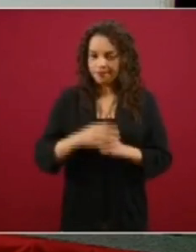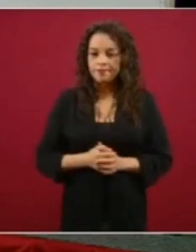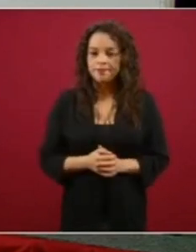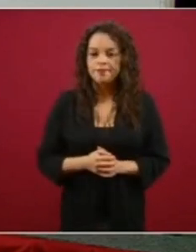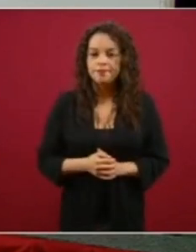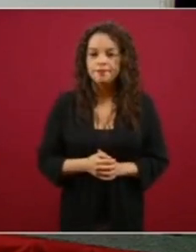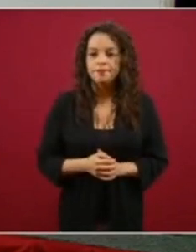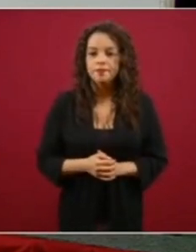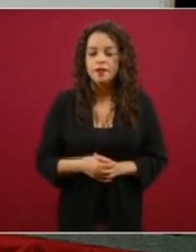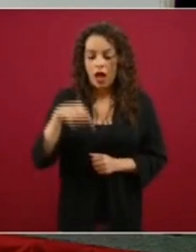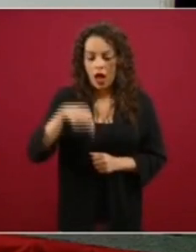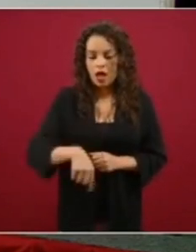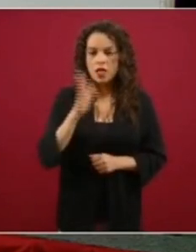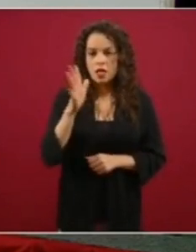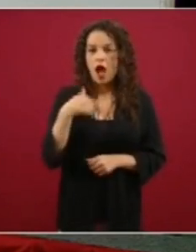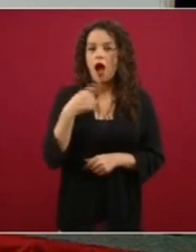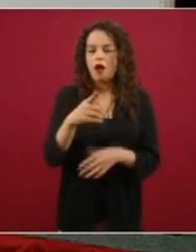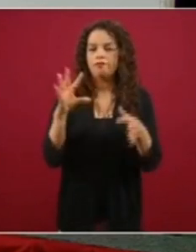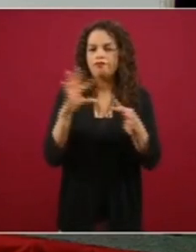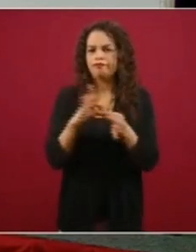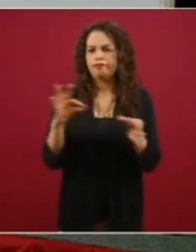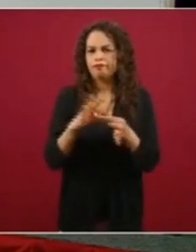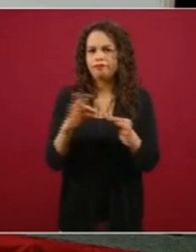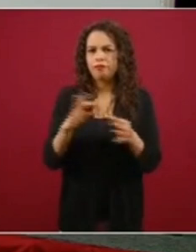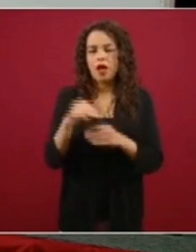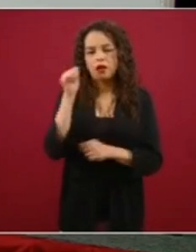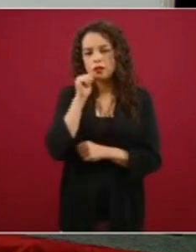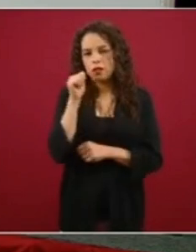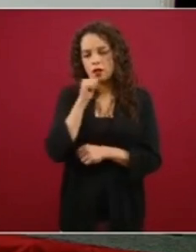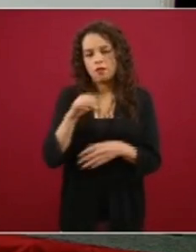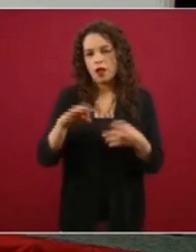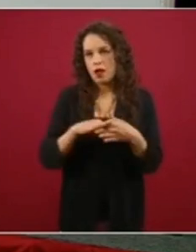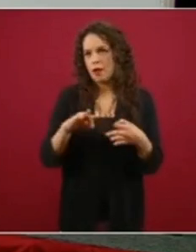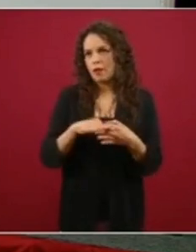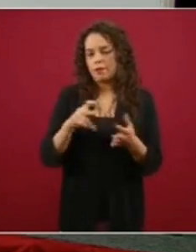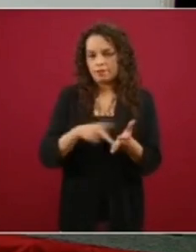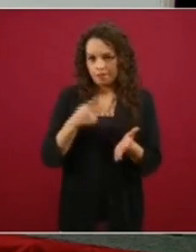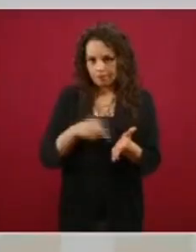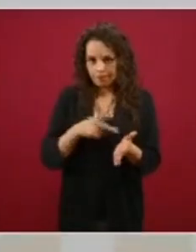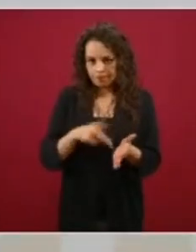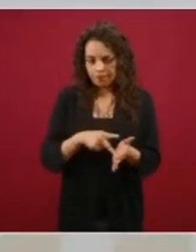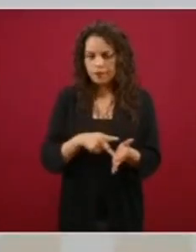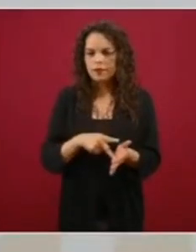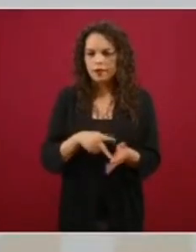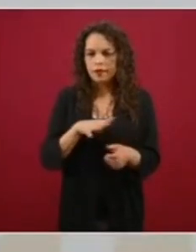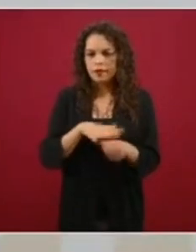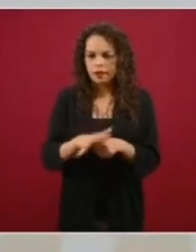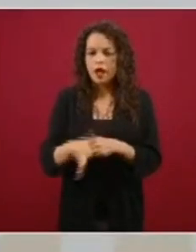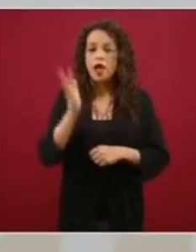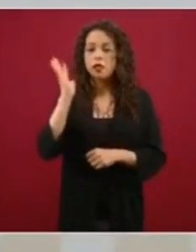hemos comentado aquí todo el tiempo en el sentido de que ya se identificó